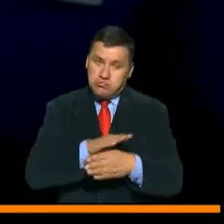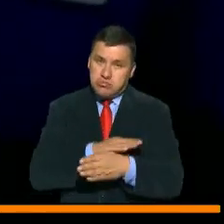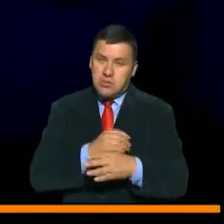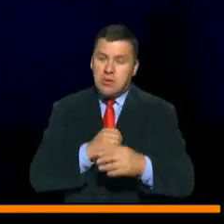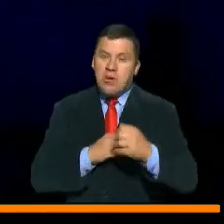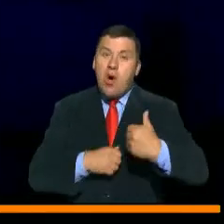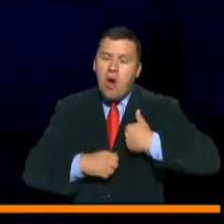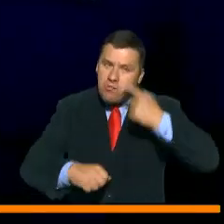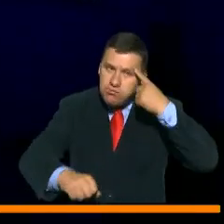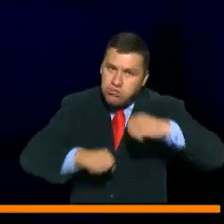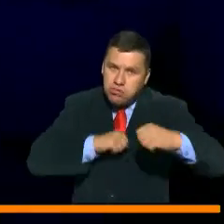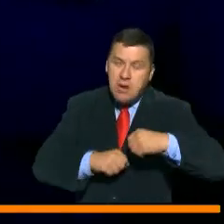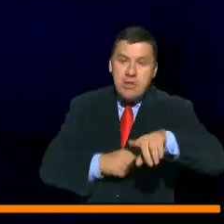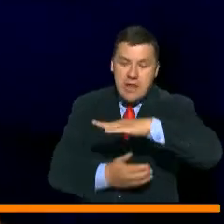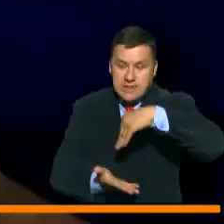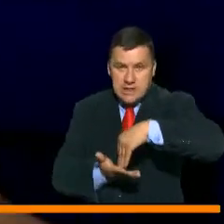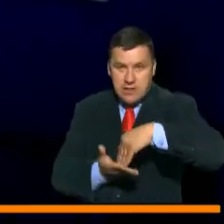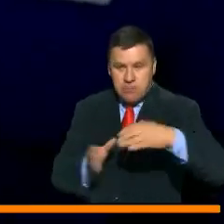tendríamos